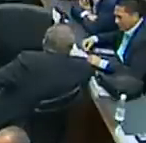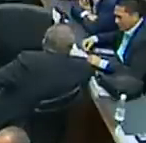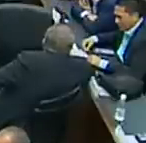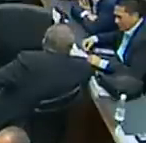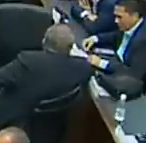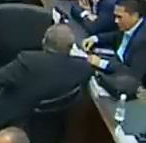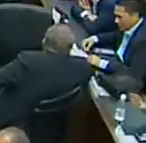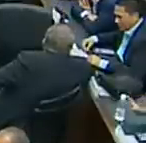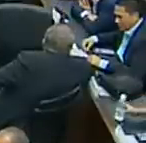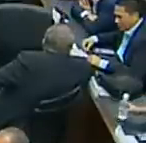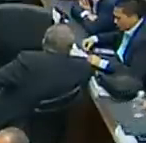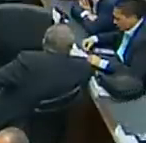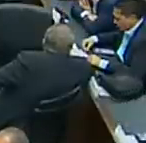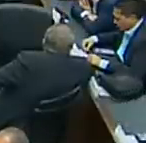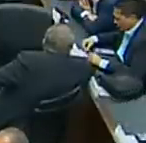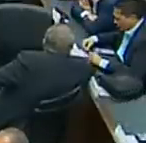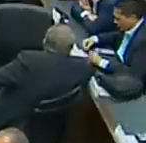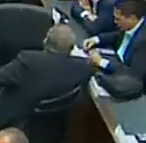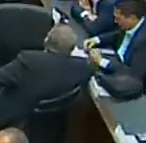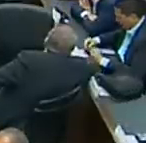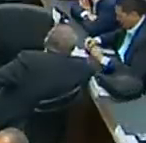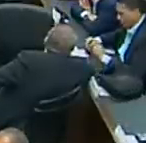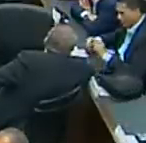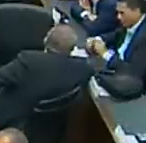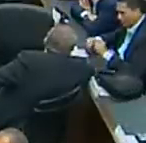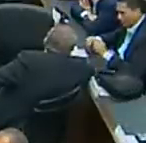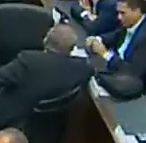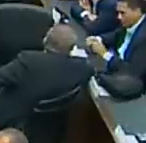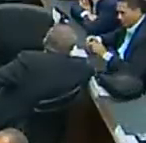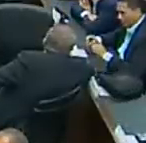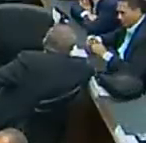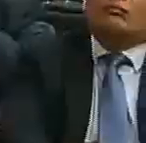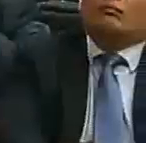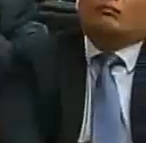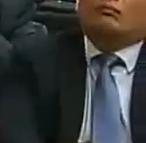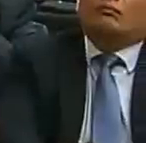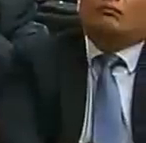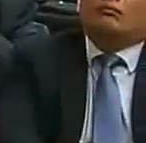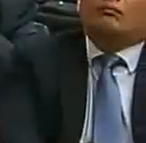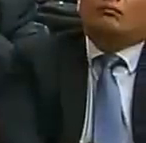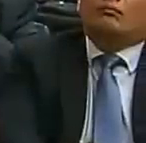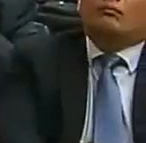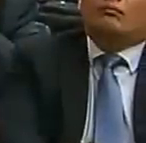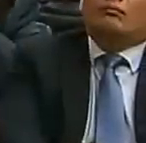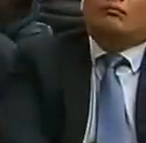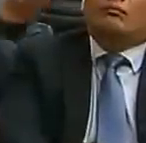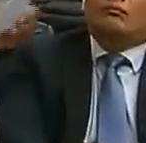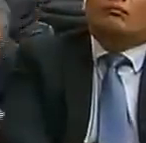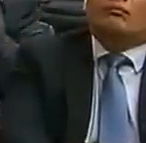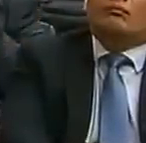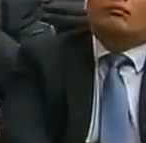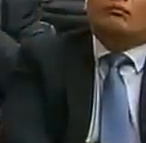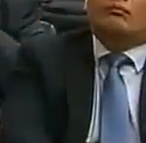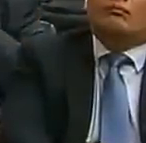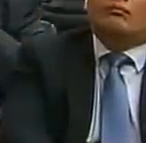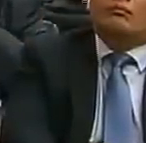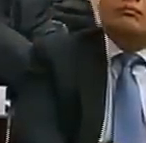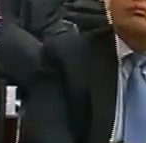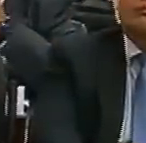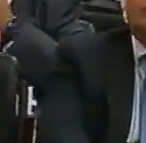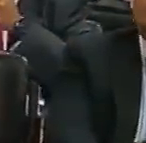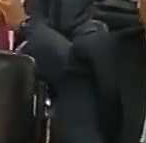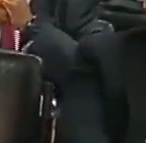ningún momento están en desacuerdo con lo que ustedes están planteando aquí. Sencillamente hay algunas propuestas en esa